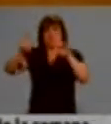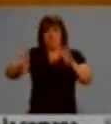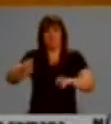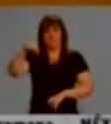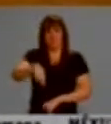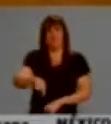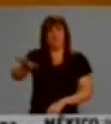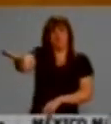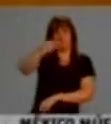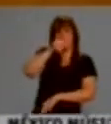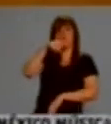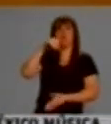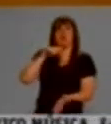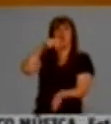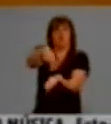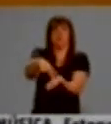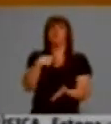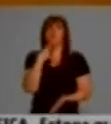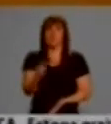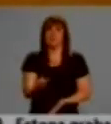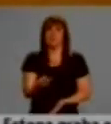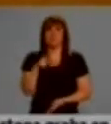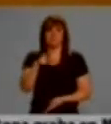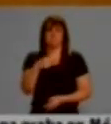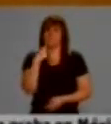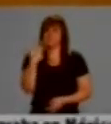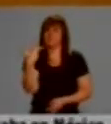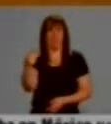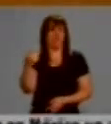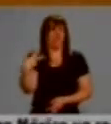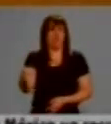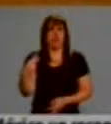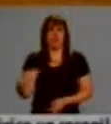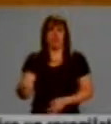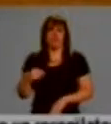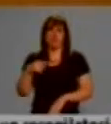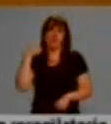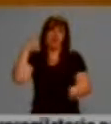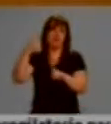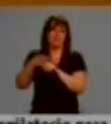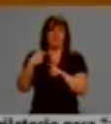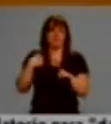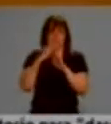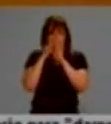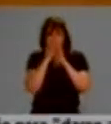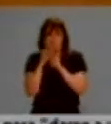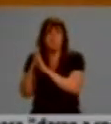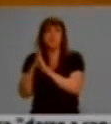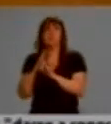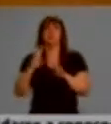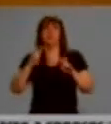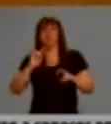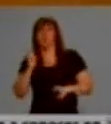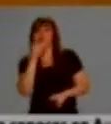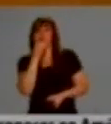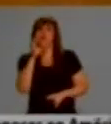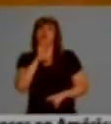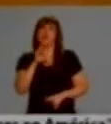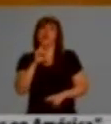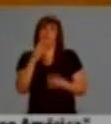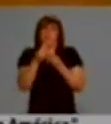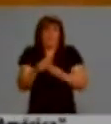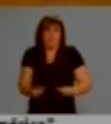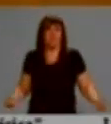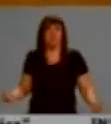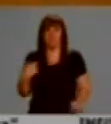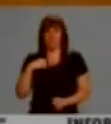trae a la Cámara. Usted ha negado los hechos para ocultar sus errores o para minimizarlos. Y los errores políticos,